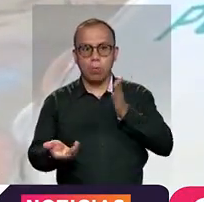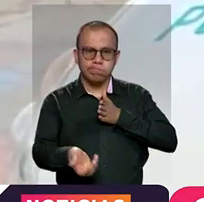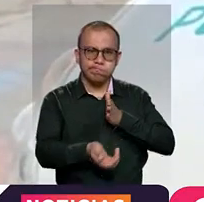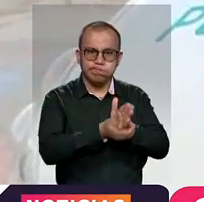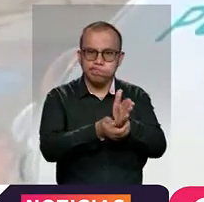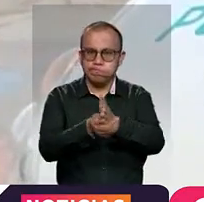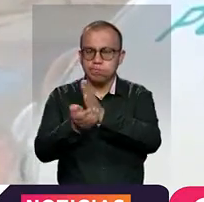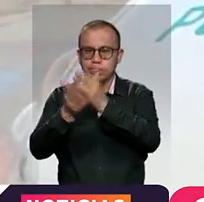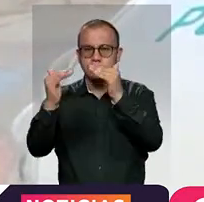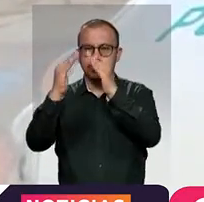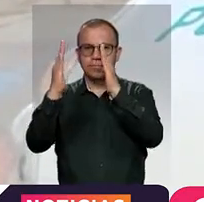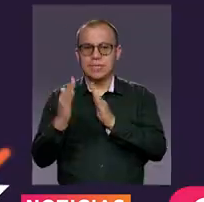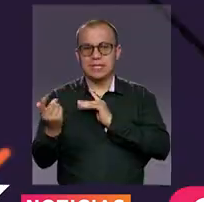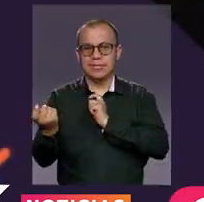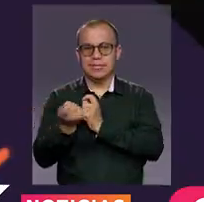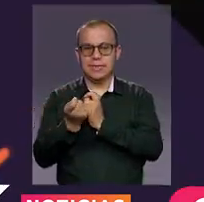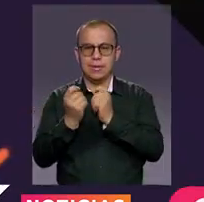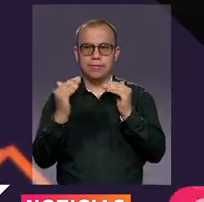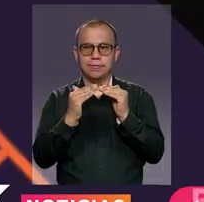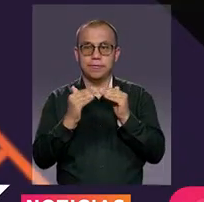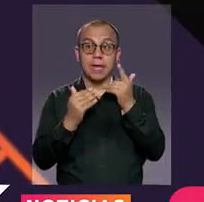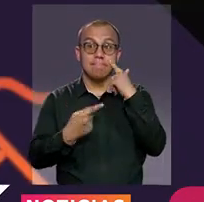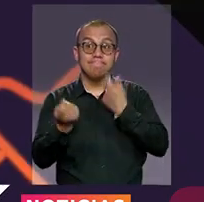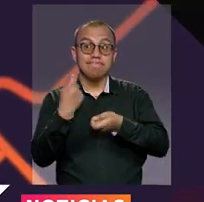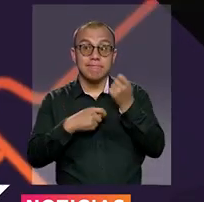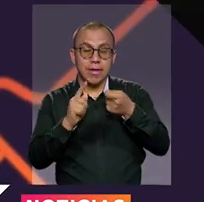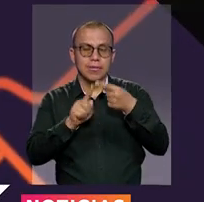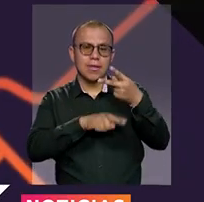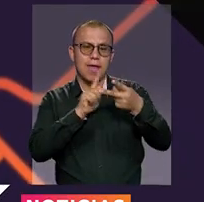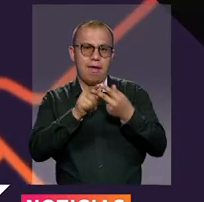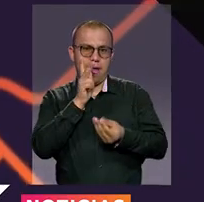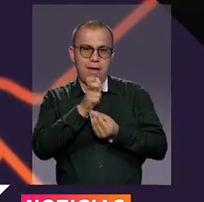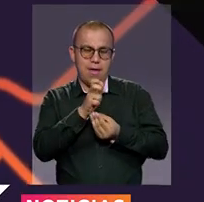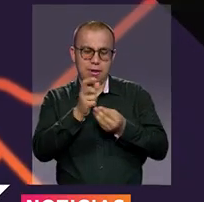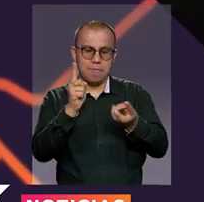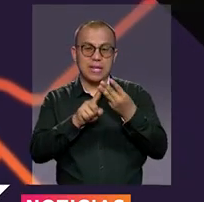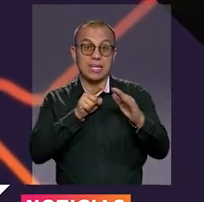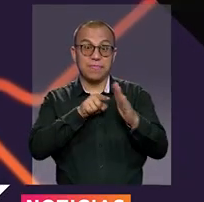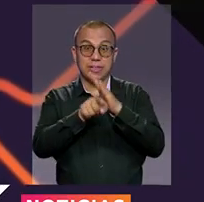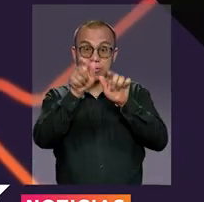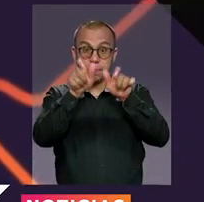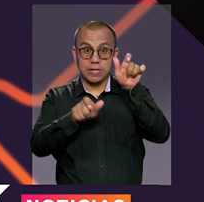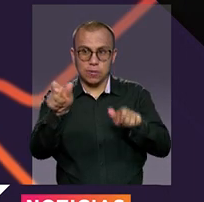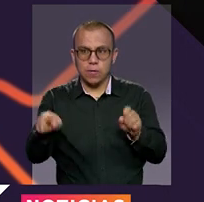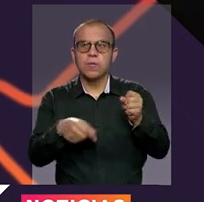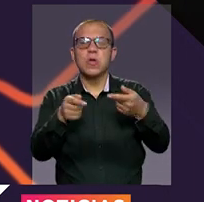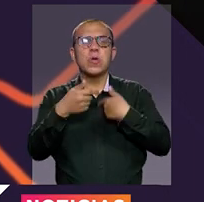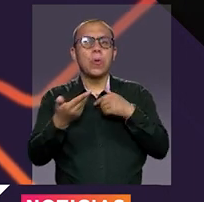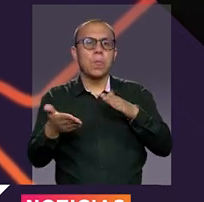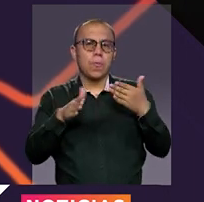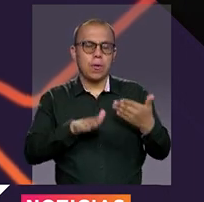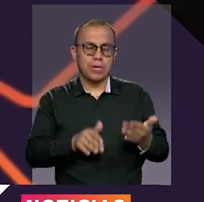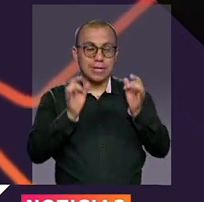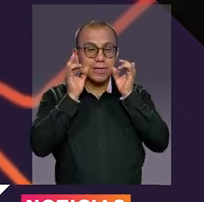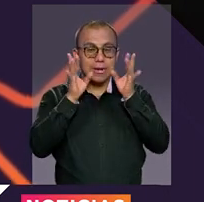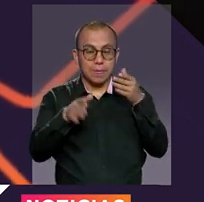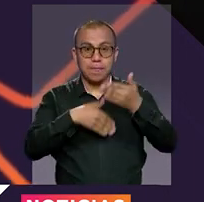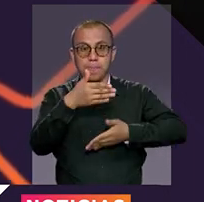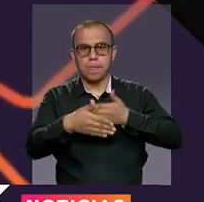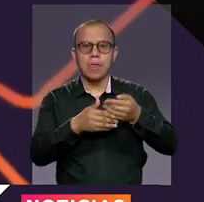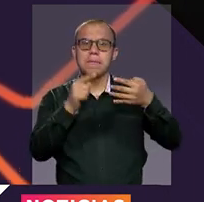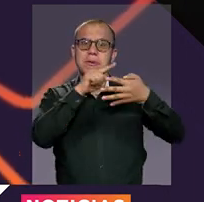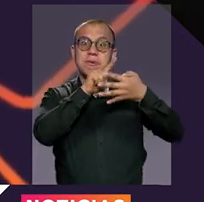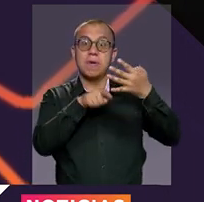a su estación de policía más cercana. Venta de drogas, porte de armas, lesiones personales, hurtos y homicidio agravado. Esos